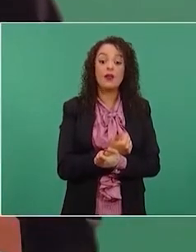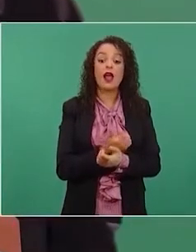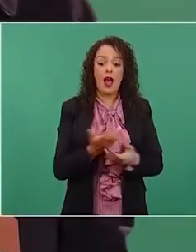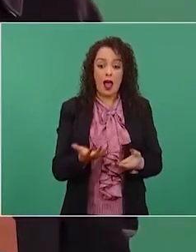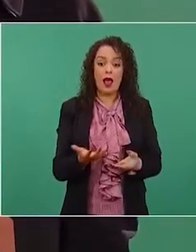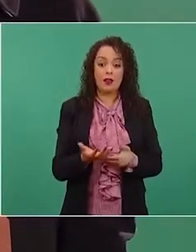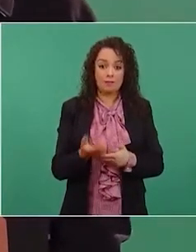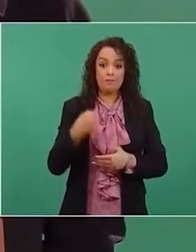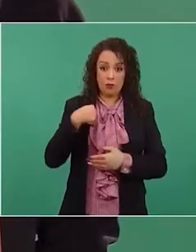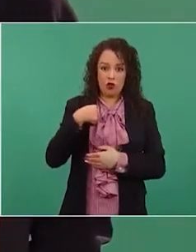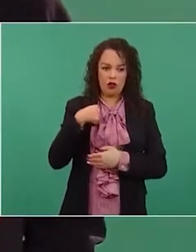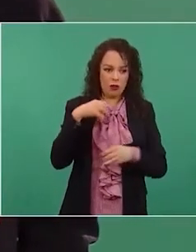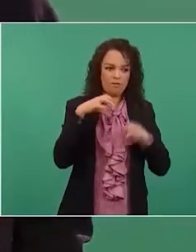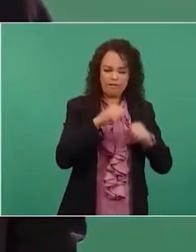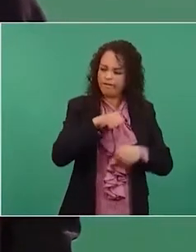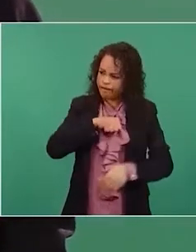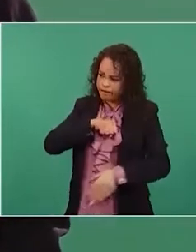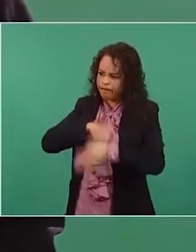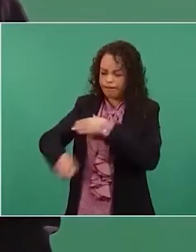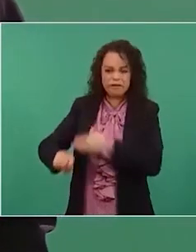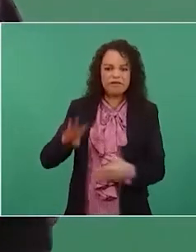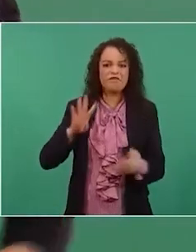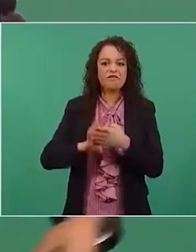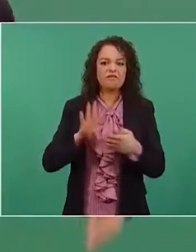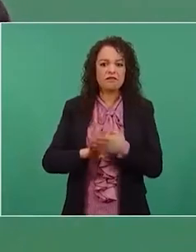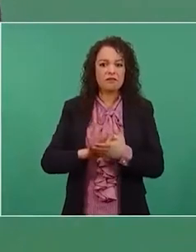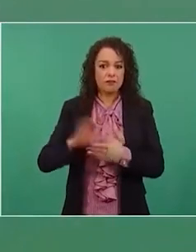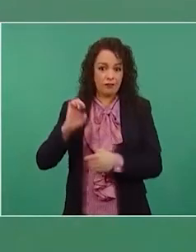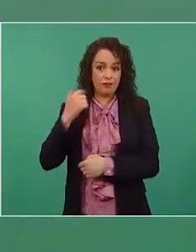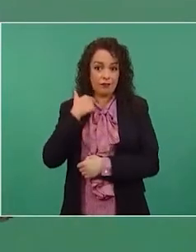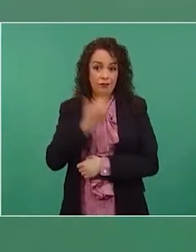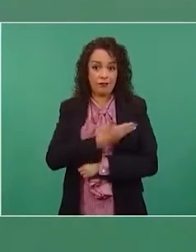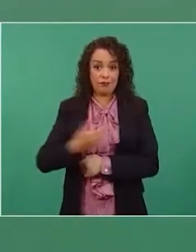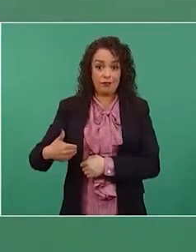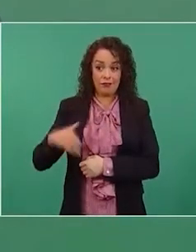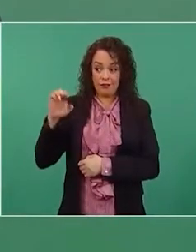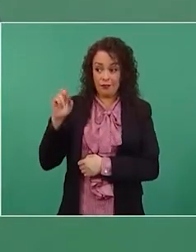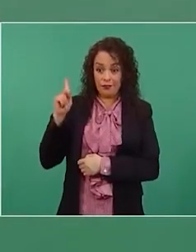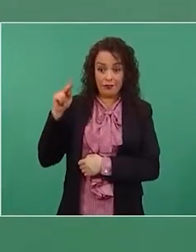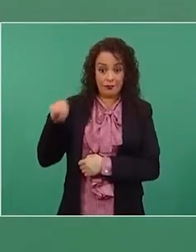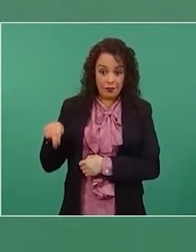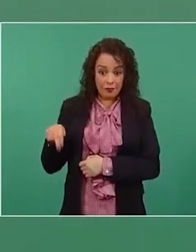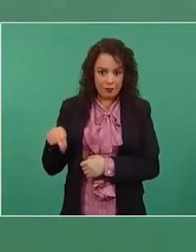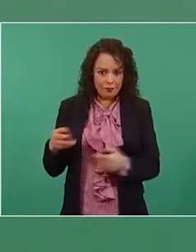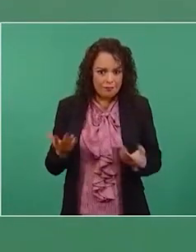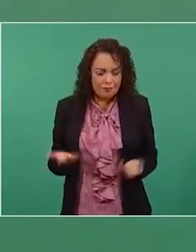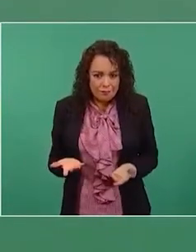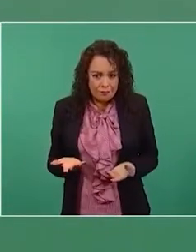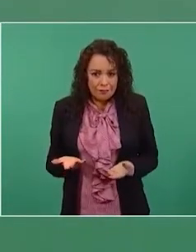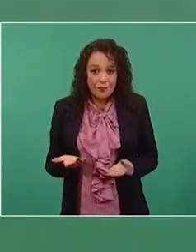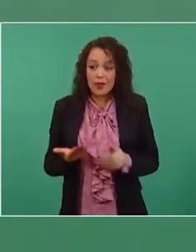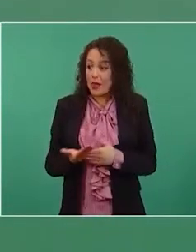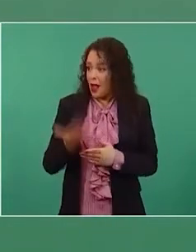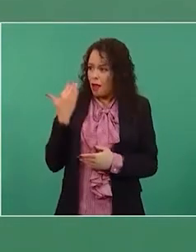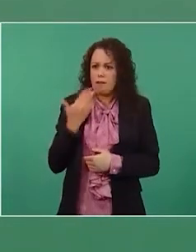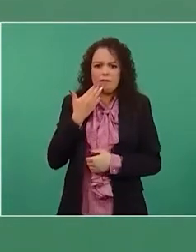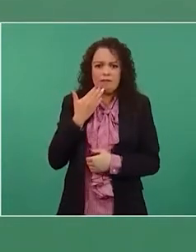al presidente Peña. O sea, hubo una muy buena relación